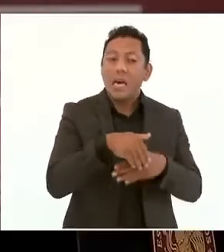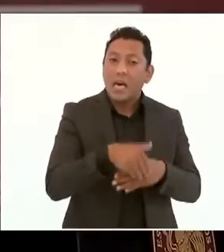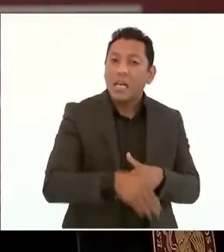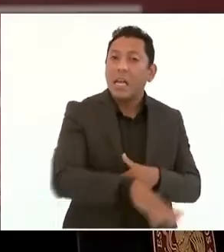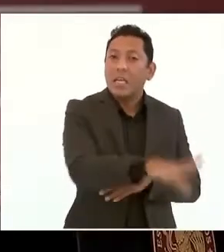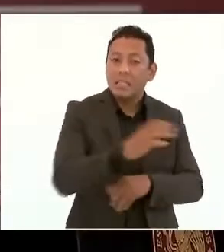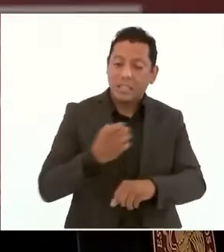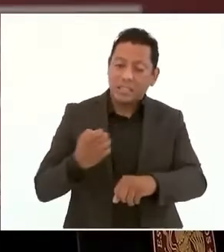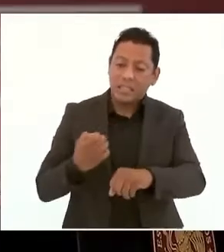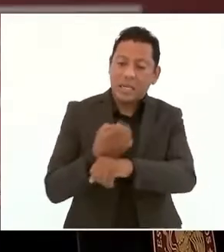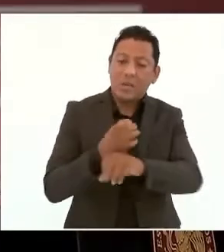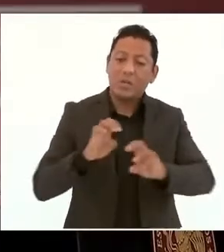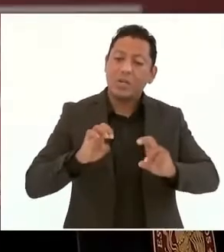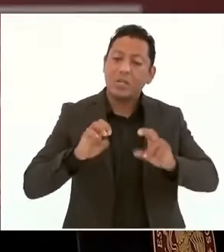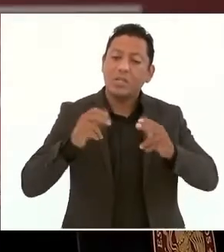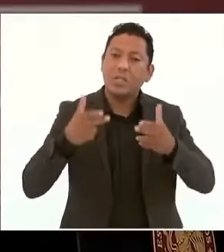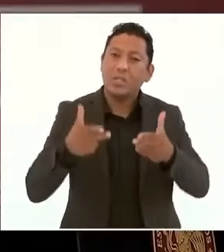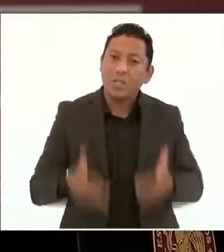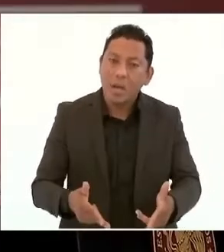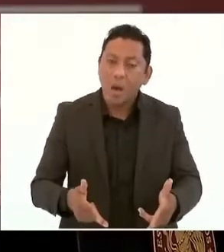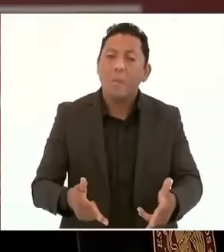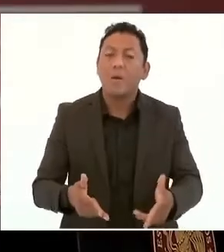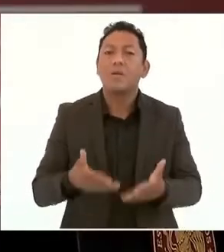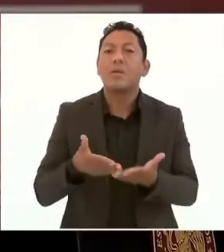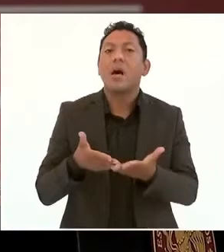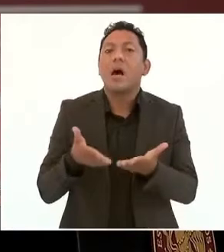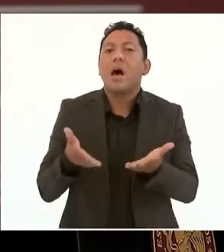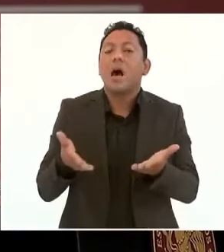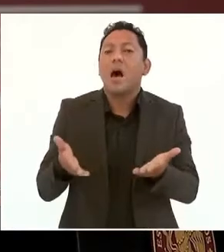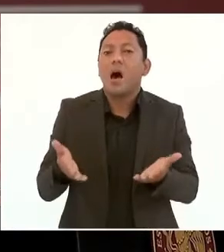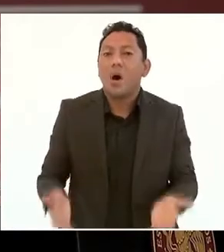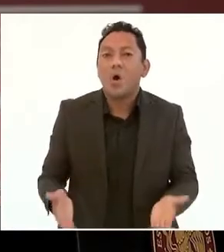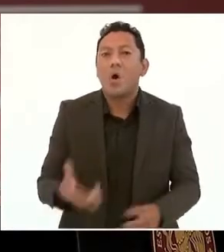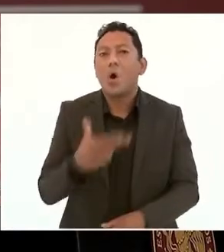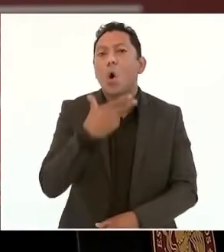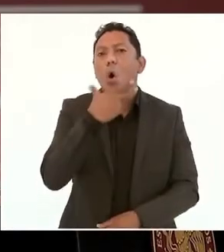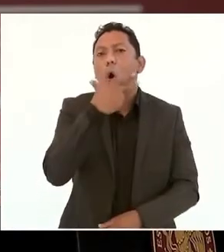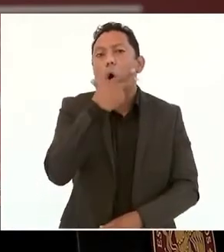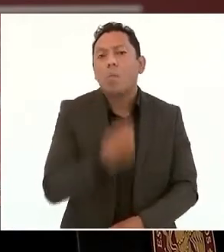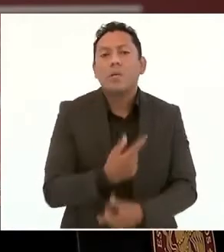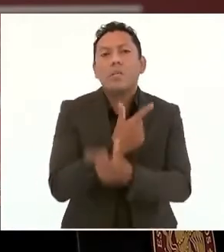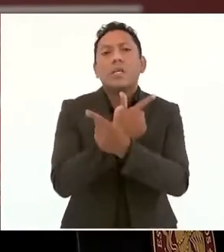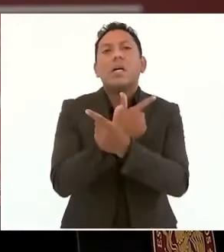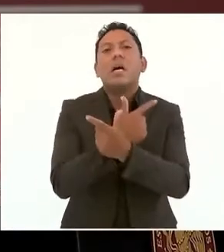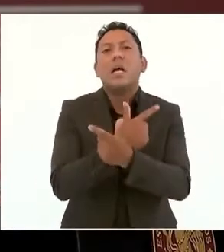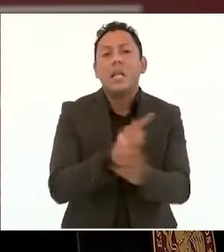estado de Chiapas la actitud que corresponde a los hombres libres.